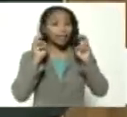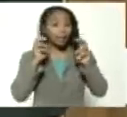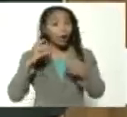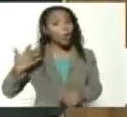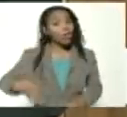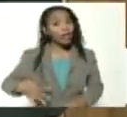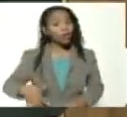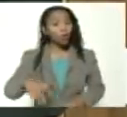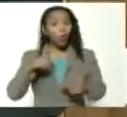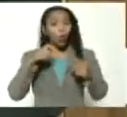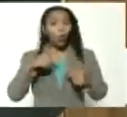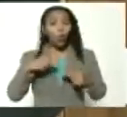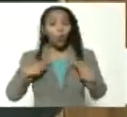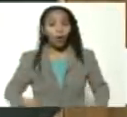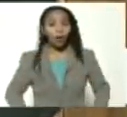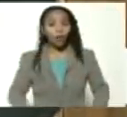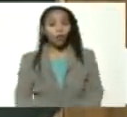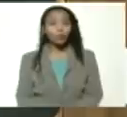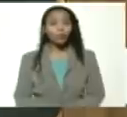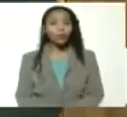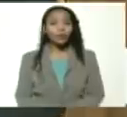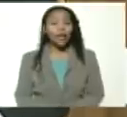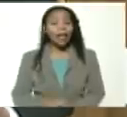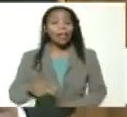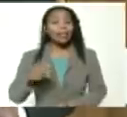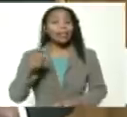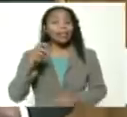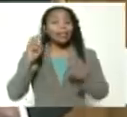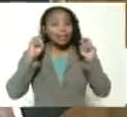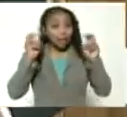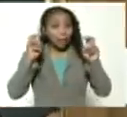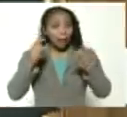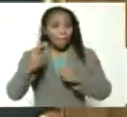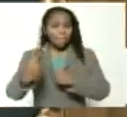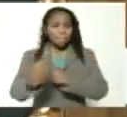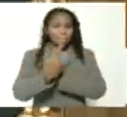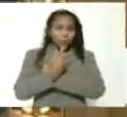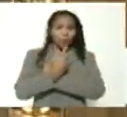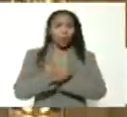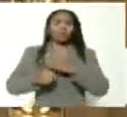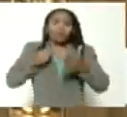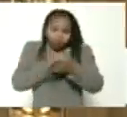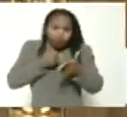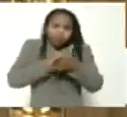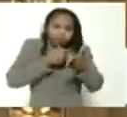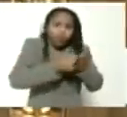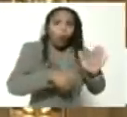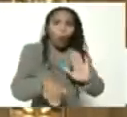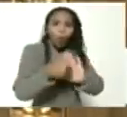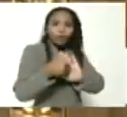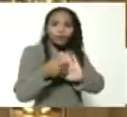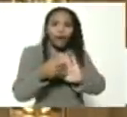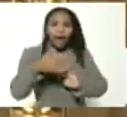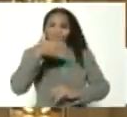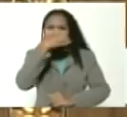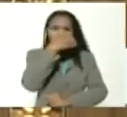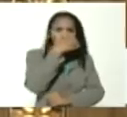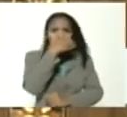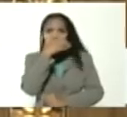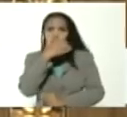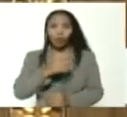humanos. El tema que nos obliga entonces a luchar contra el terrorismo,